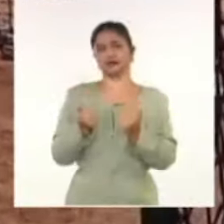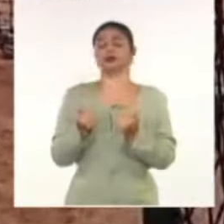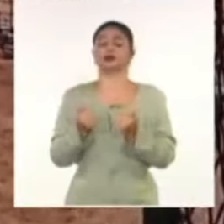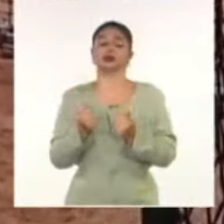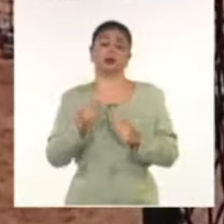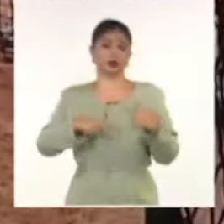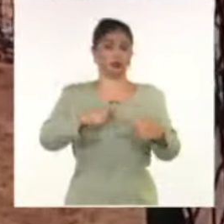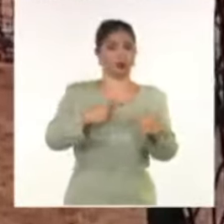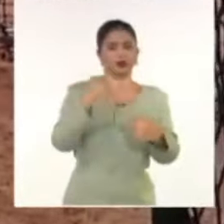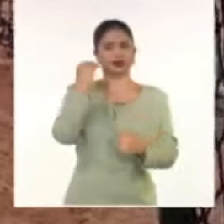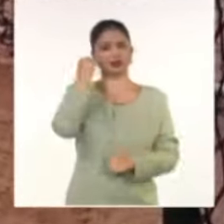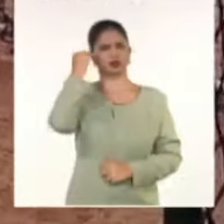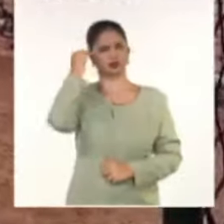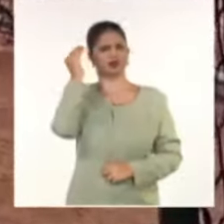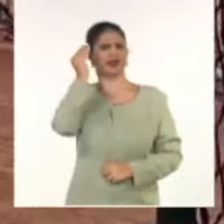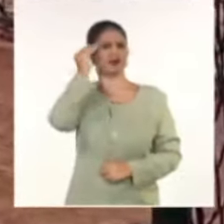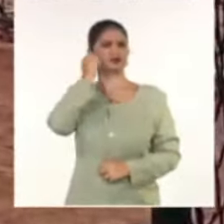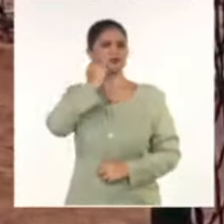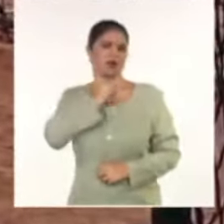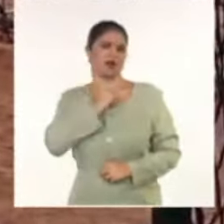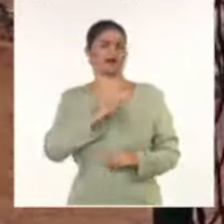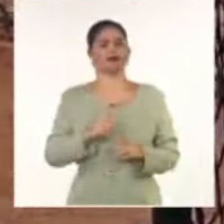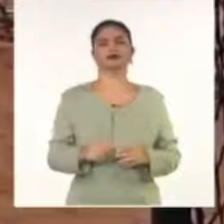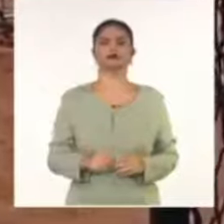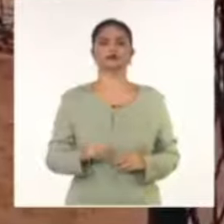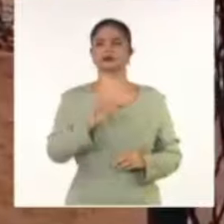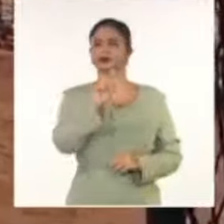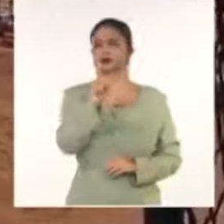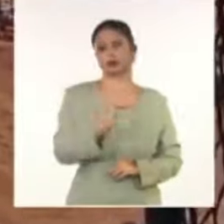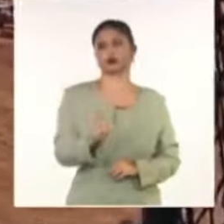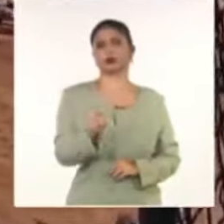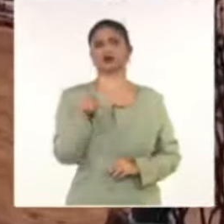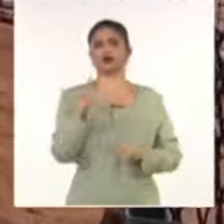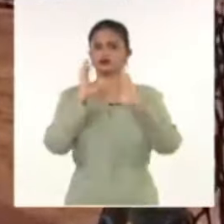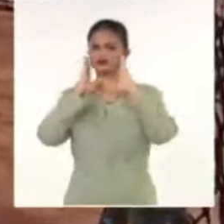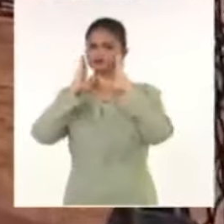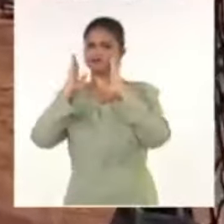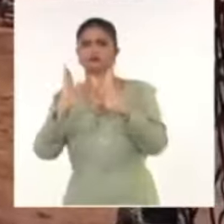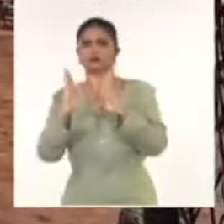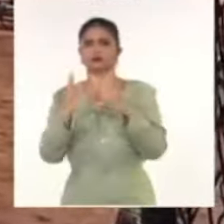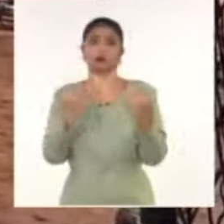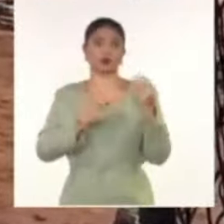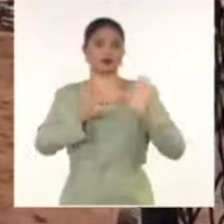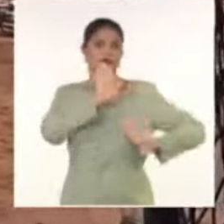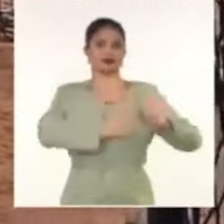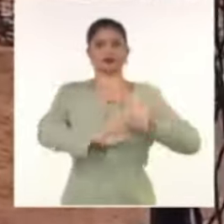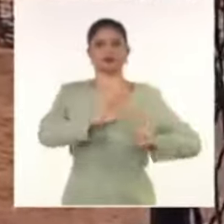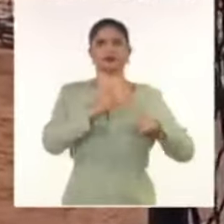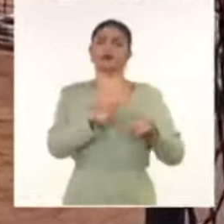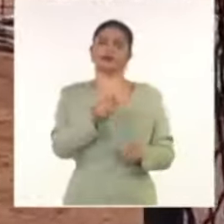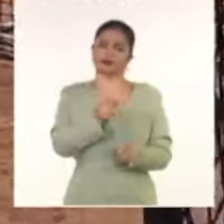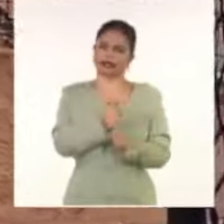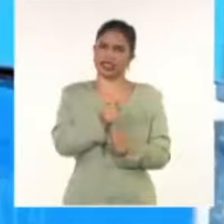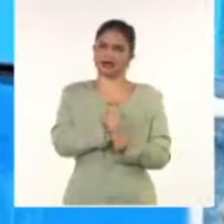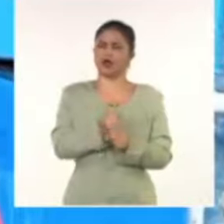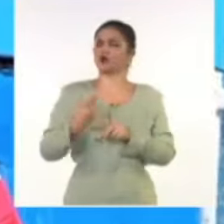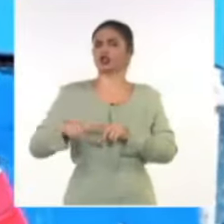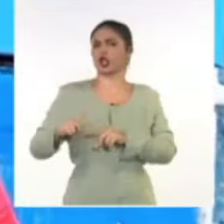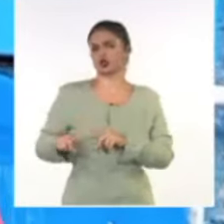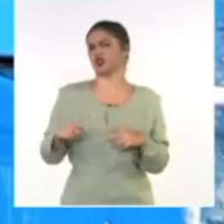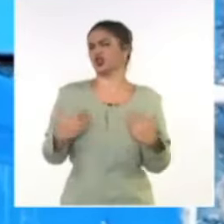día más. Hablando de superación, ¿en qué estás haciendo énfasis? Sabes que eres un catcher sobre todo ofensivo, pero bueno, también trabajas mucho la defensa. Sí, como no,